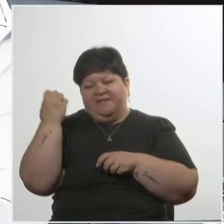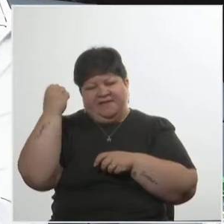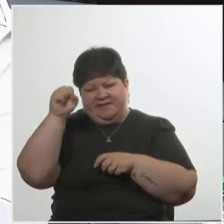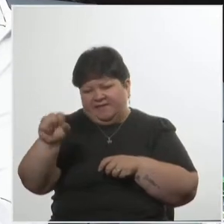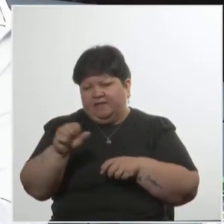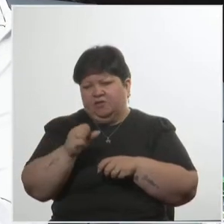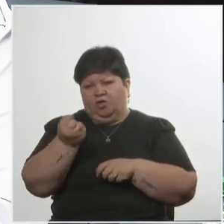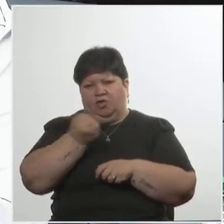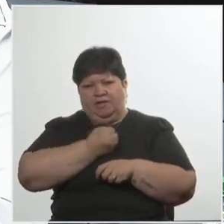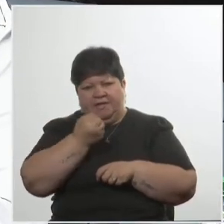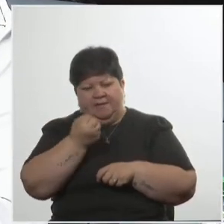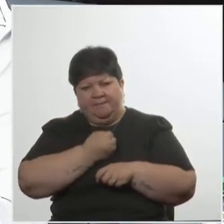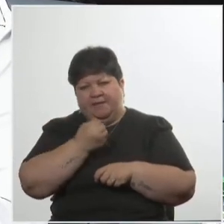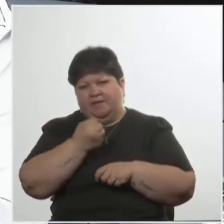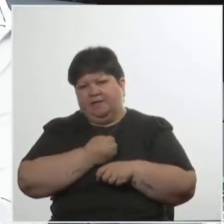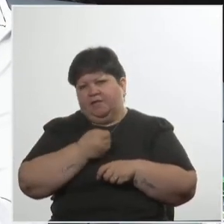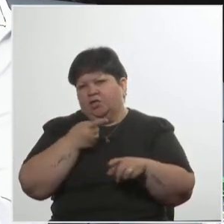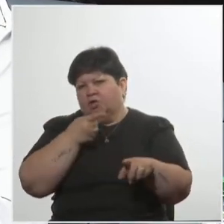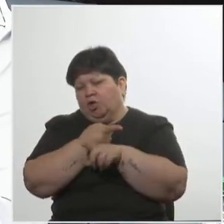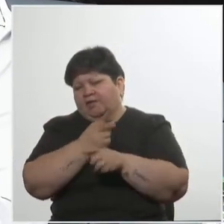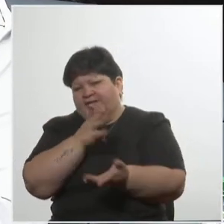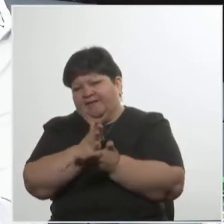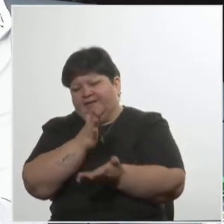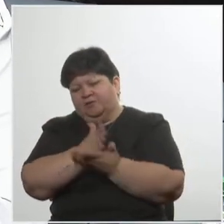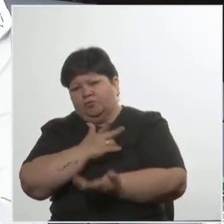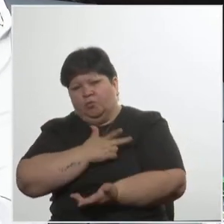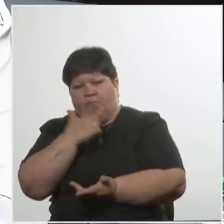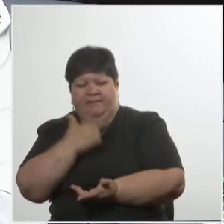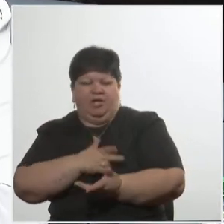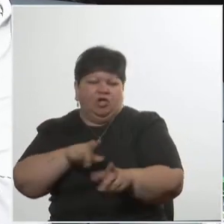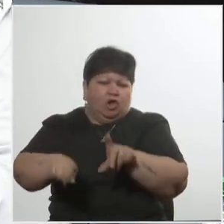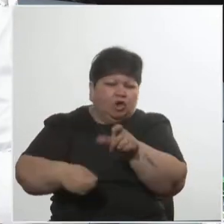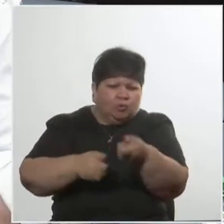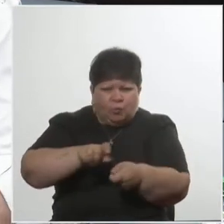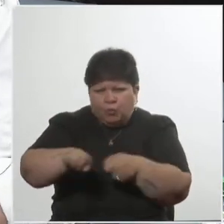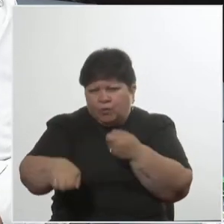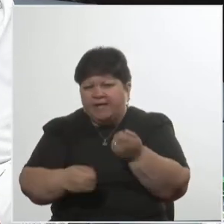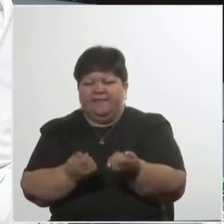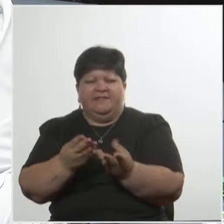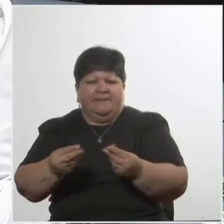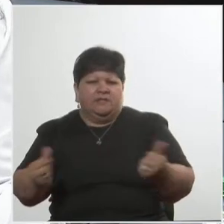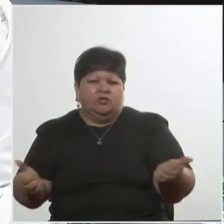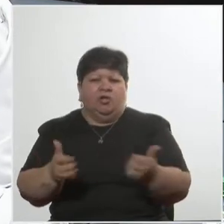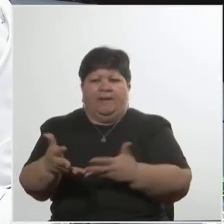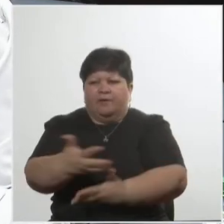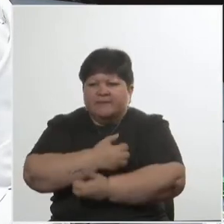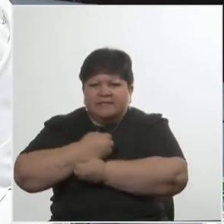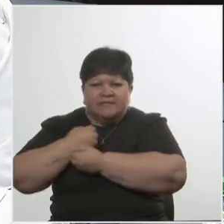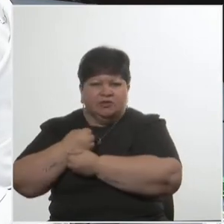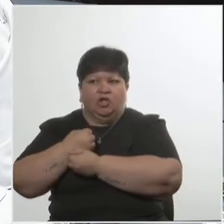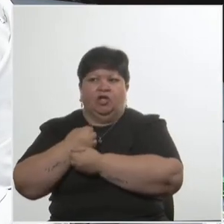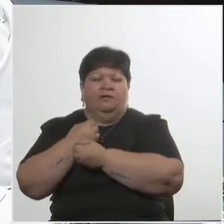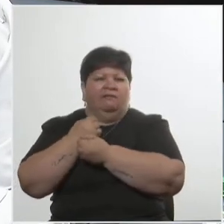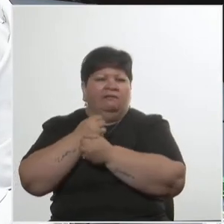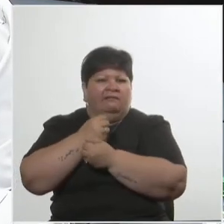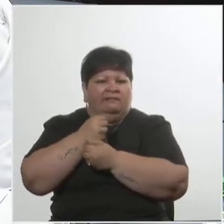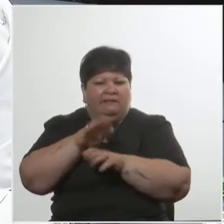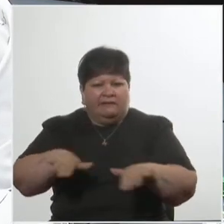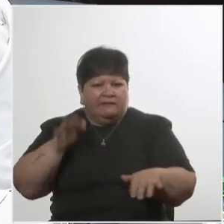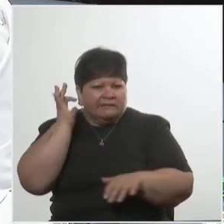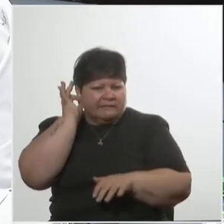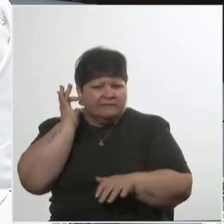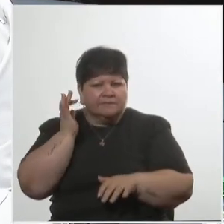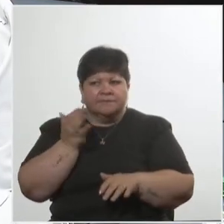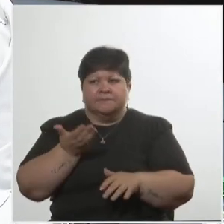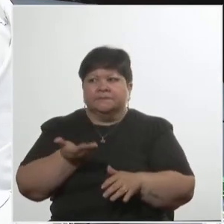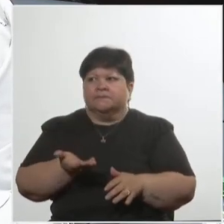crímenes de lesa humanidad de secuestro torturas desaparición apropiación de niñas utilizó las fuerzas estatales